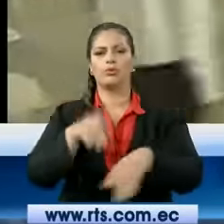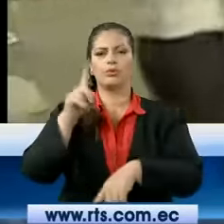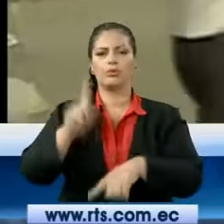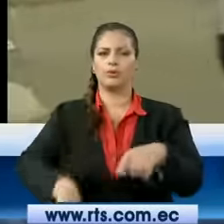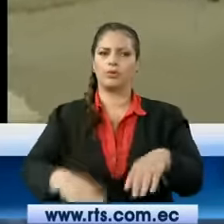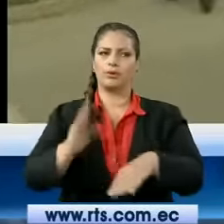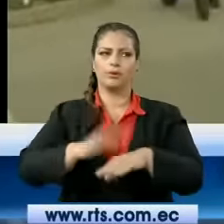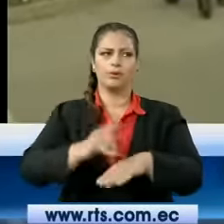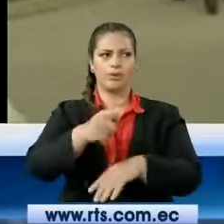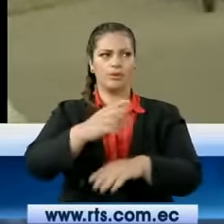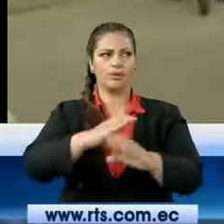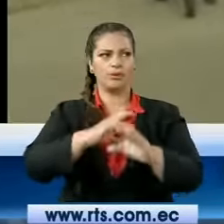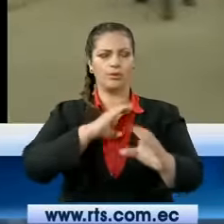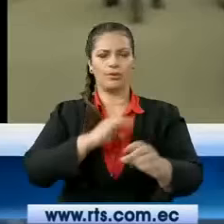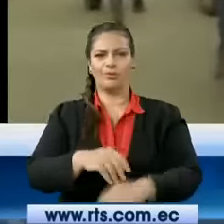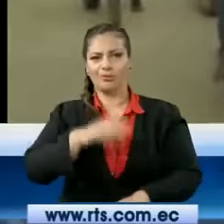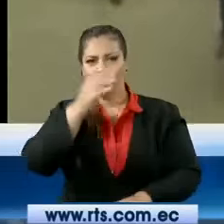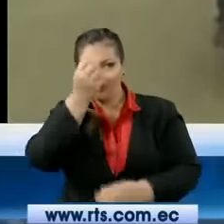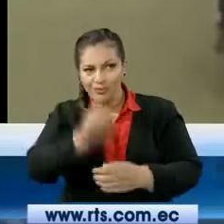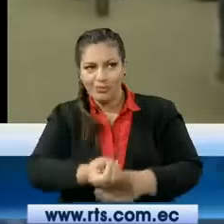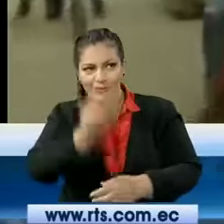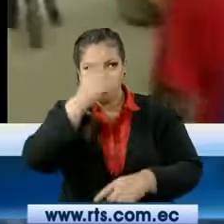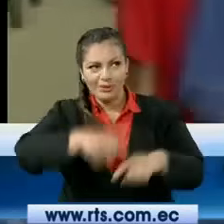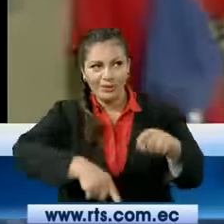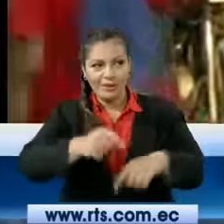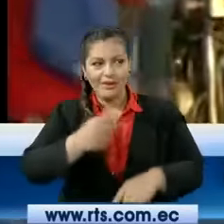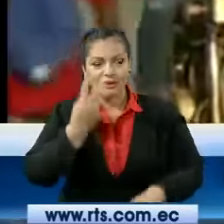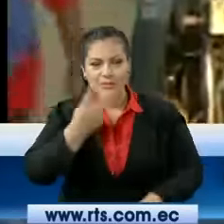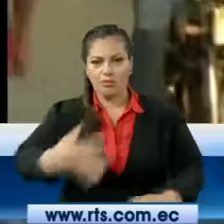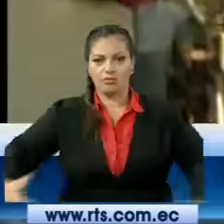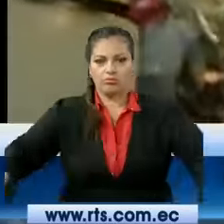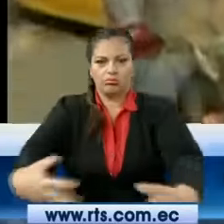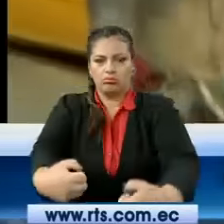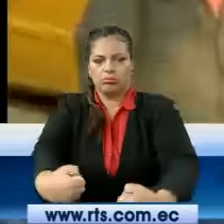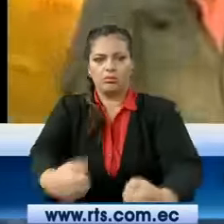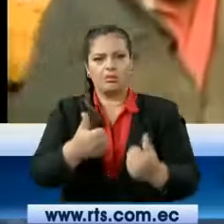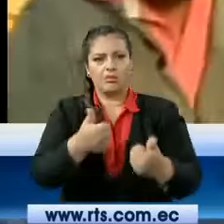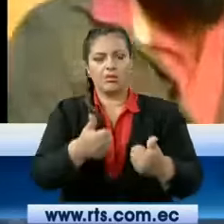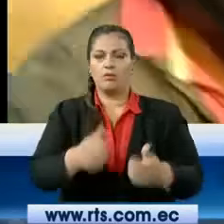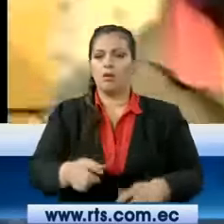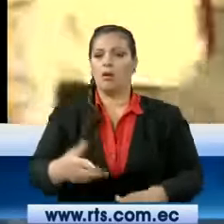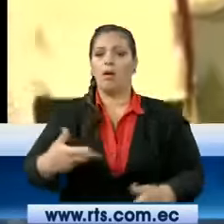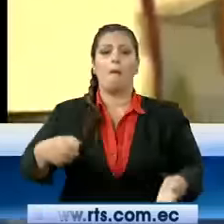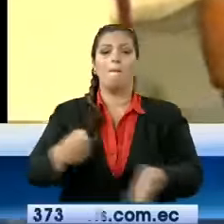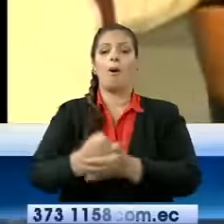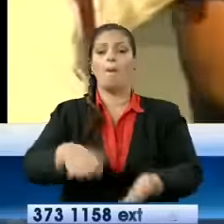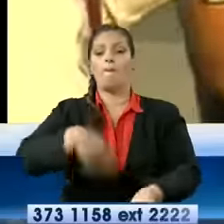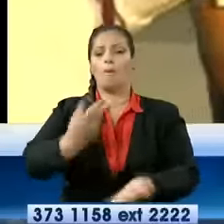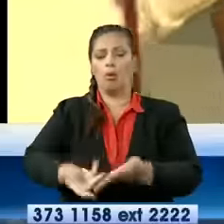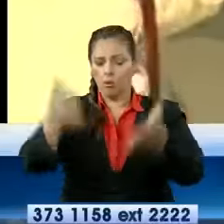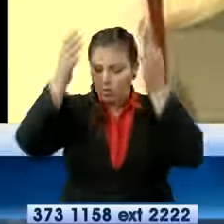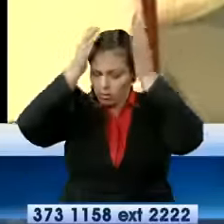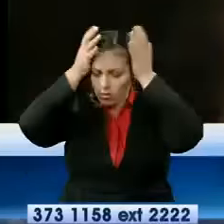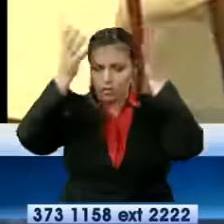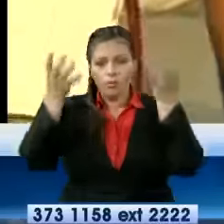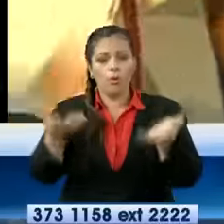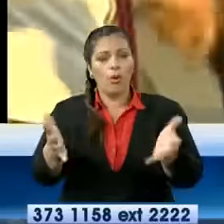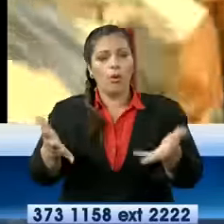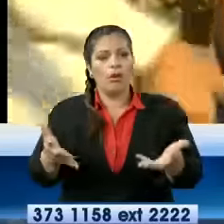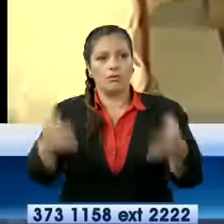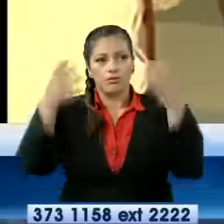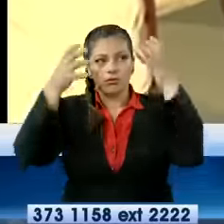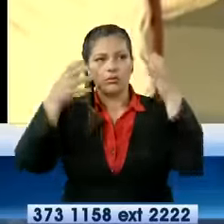Buenos días, amigo. Yo sé que usted va bien agarrado al conductor, pero puede caerse y va sin casco. No, hasta aquí nomás vamos a llegar ya. ¿Hasta dónde va? Hasta aquí nomás.